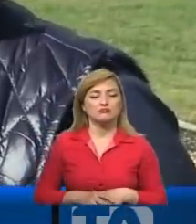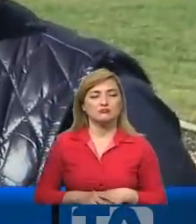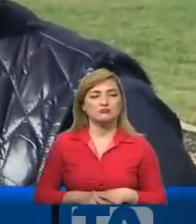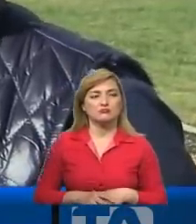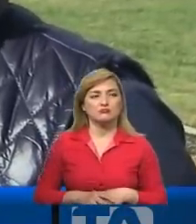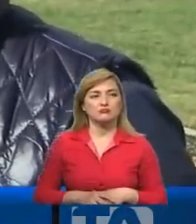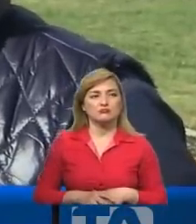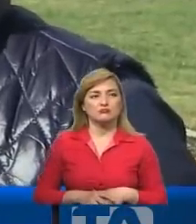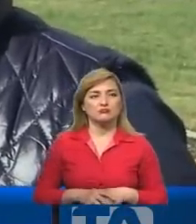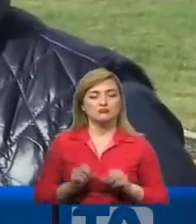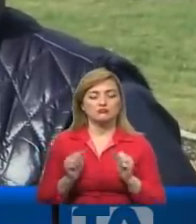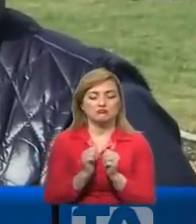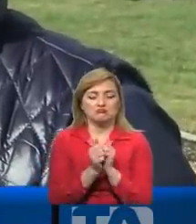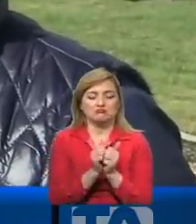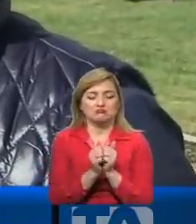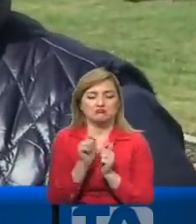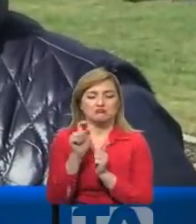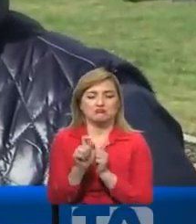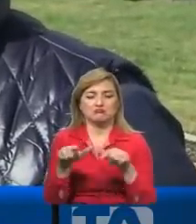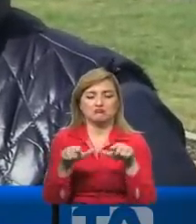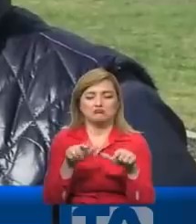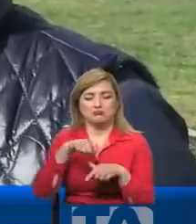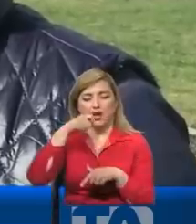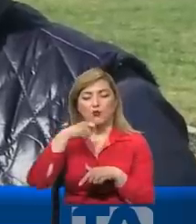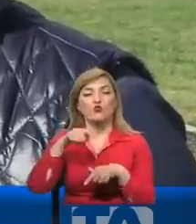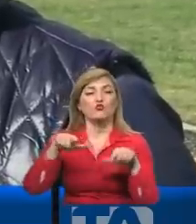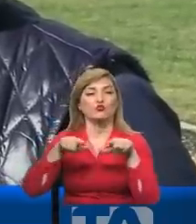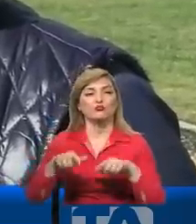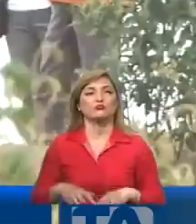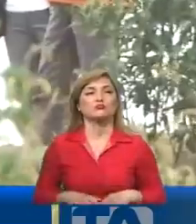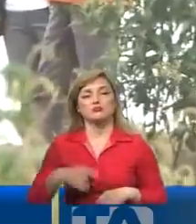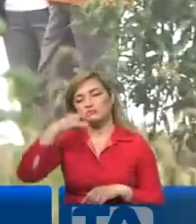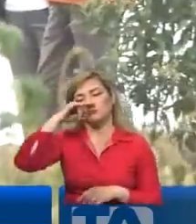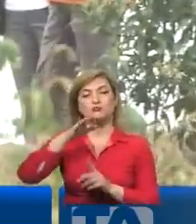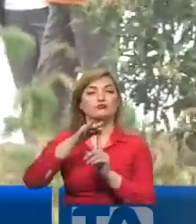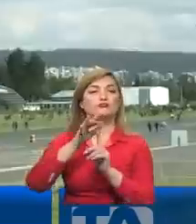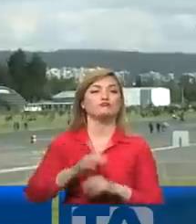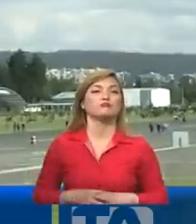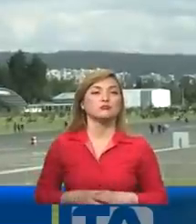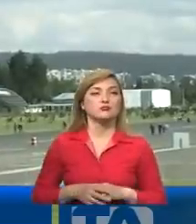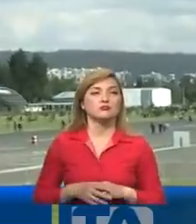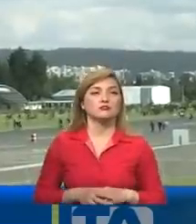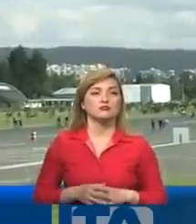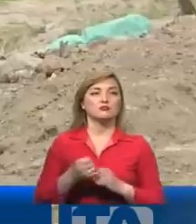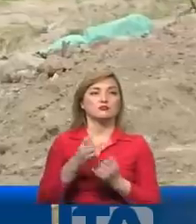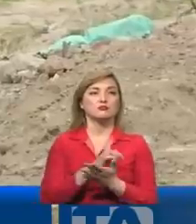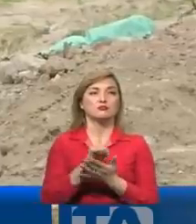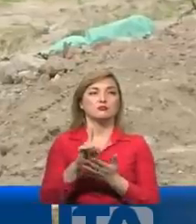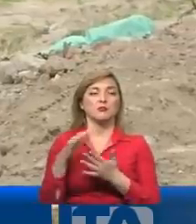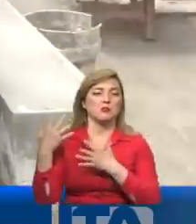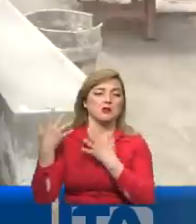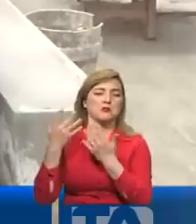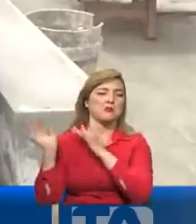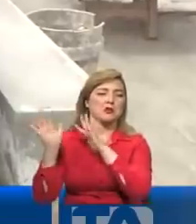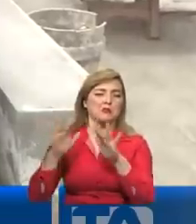algún tiempo y realmente necesitamos alimentarnos, especialmente los niños. Debido a que el parque recibe los fines de semana